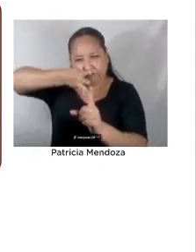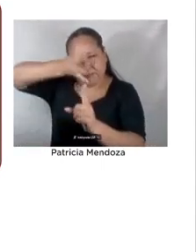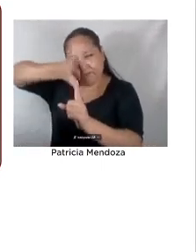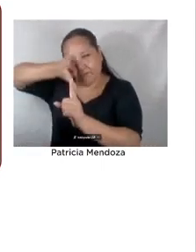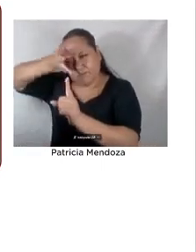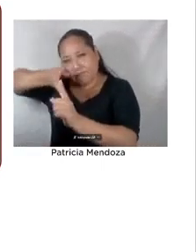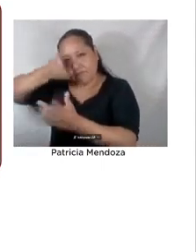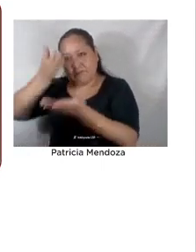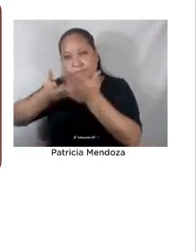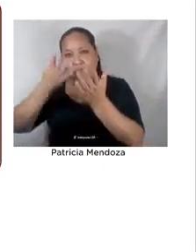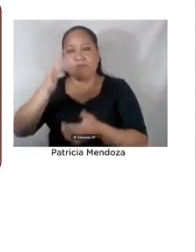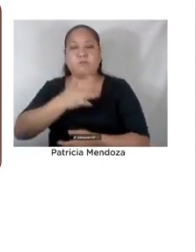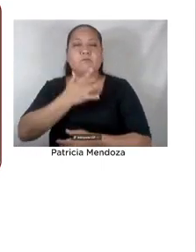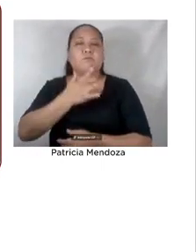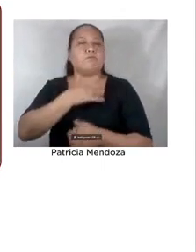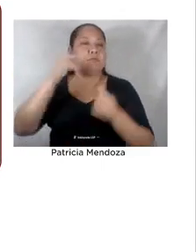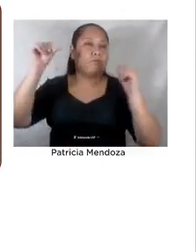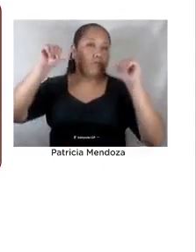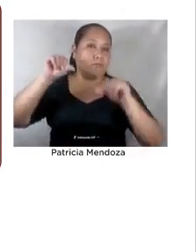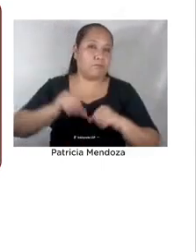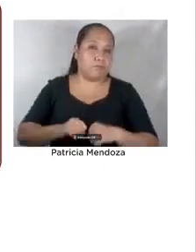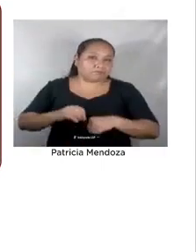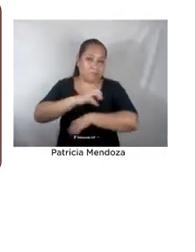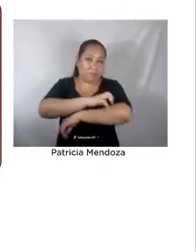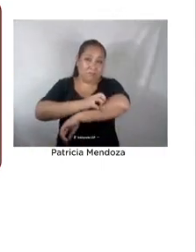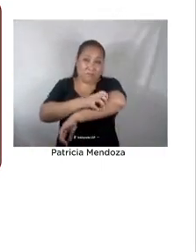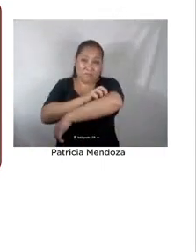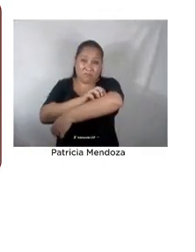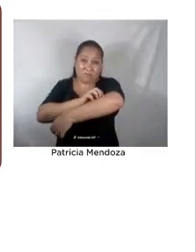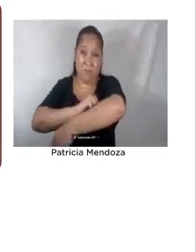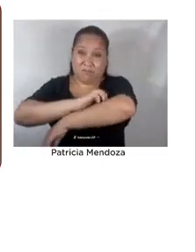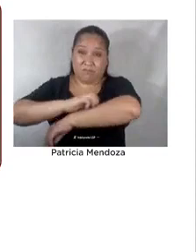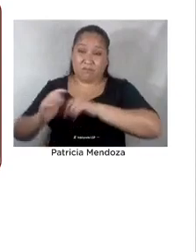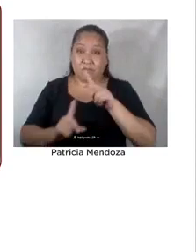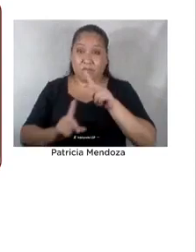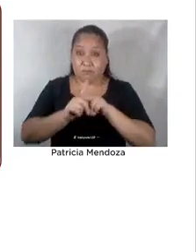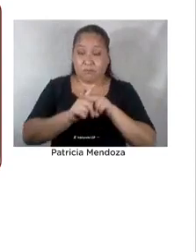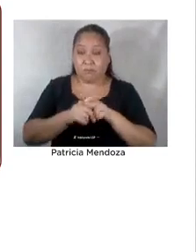haber alguna reacción alérgica